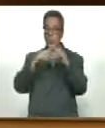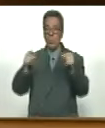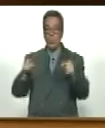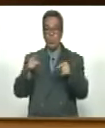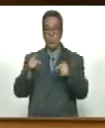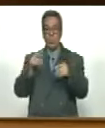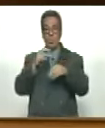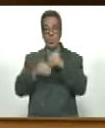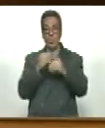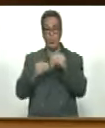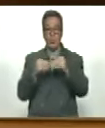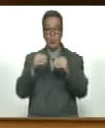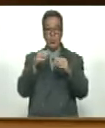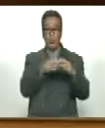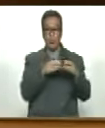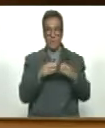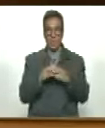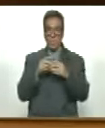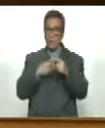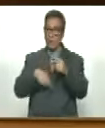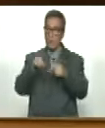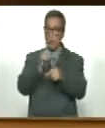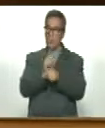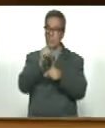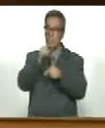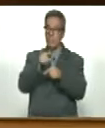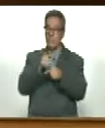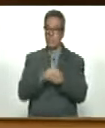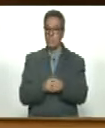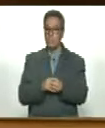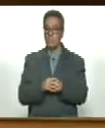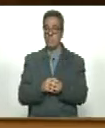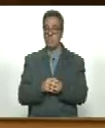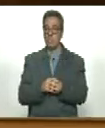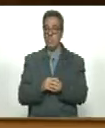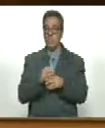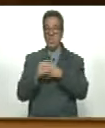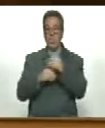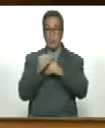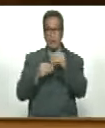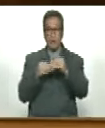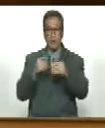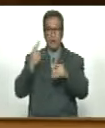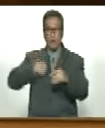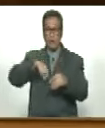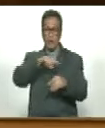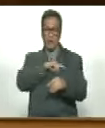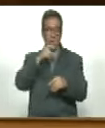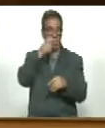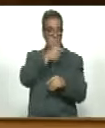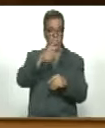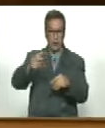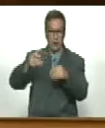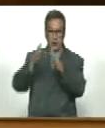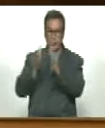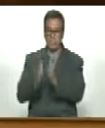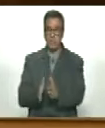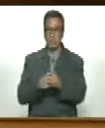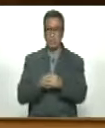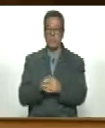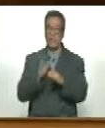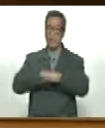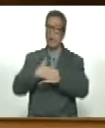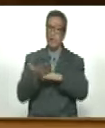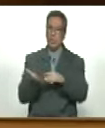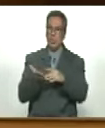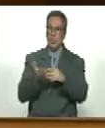las medidas coercitivas unilaterales que han infringido contra nuestro pueblo, porque